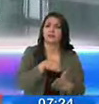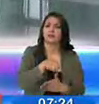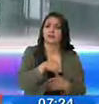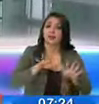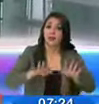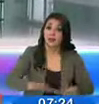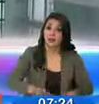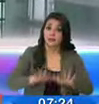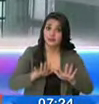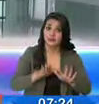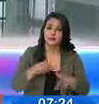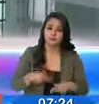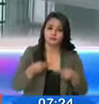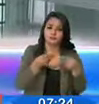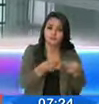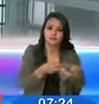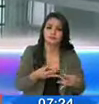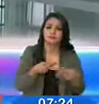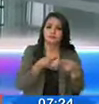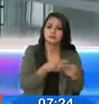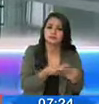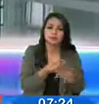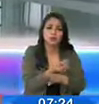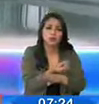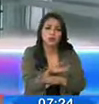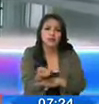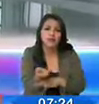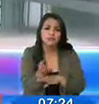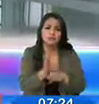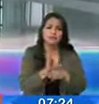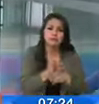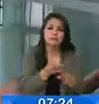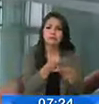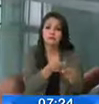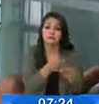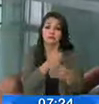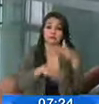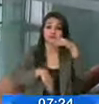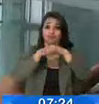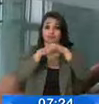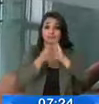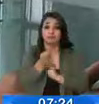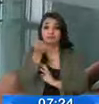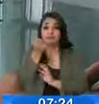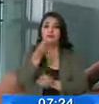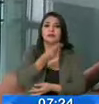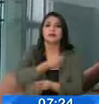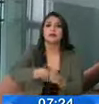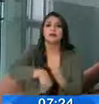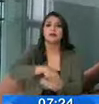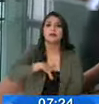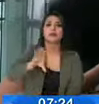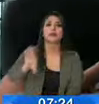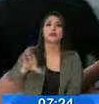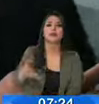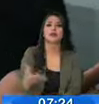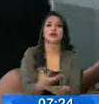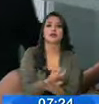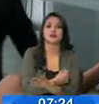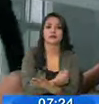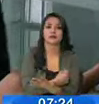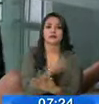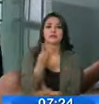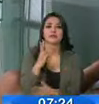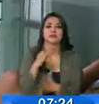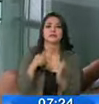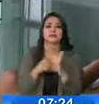estos aportes que se han hecho, sí, insistir para, más de eliminar el techo, se devuelva todo lo que ilegalmente se le confiscó a